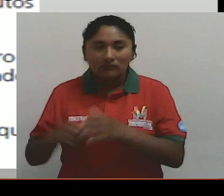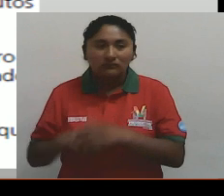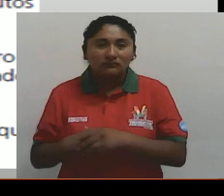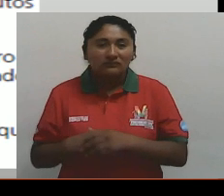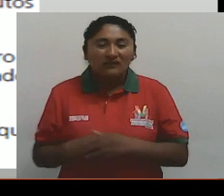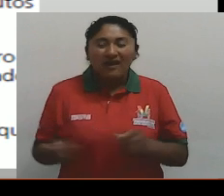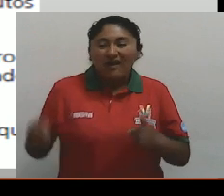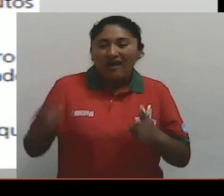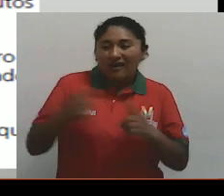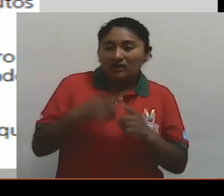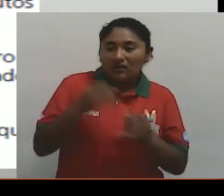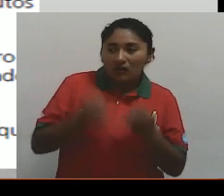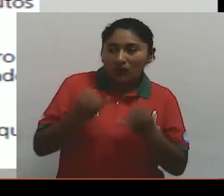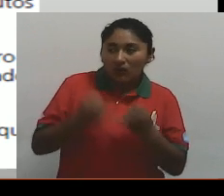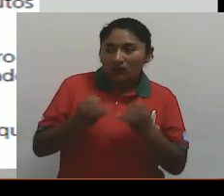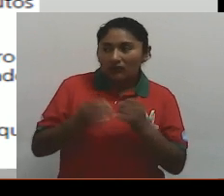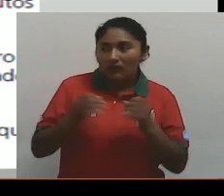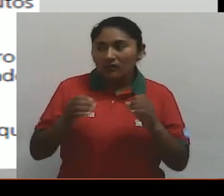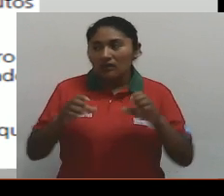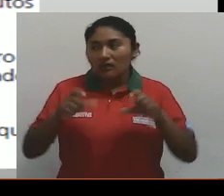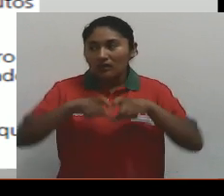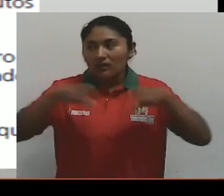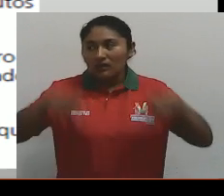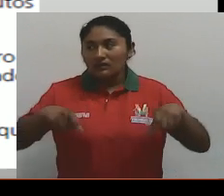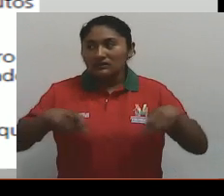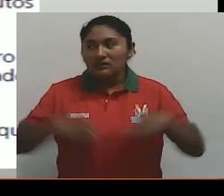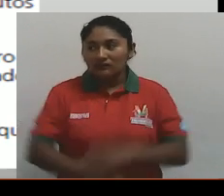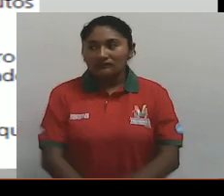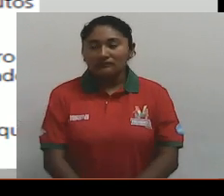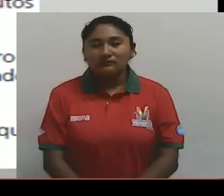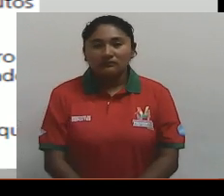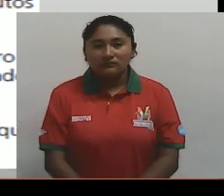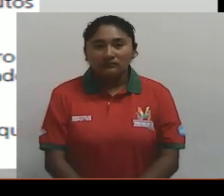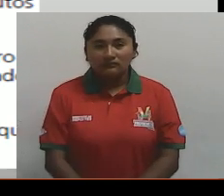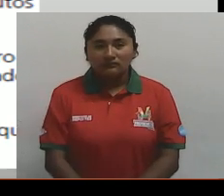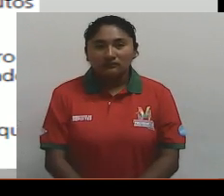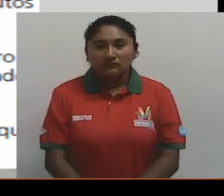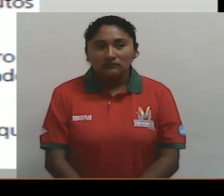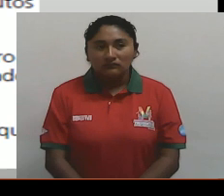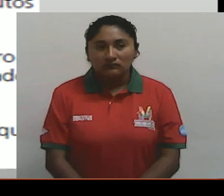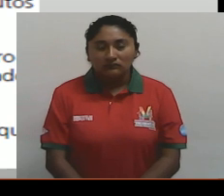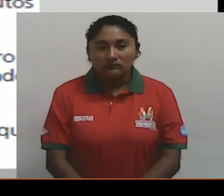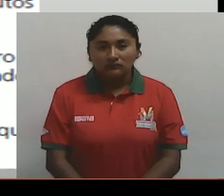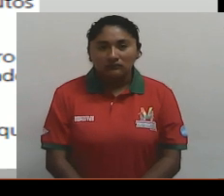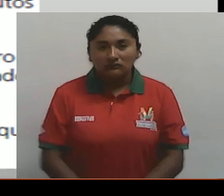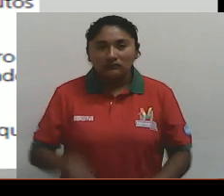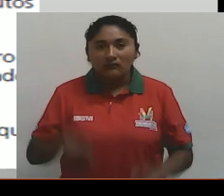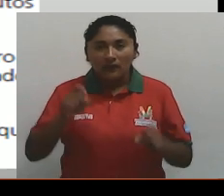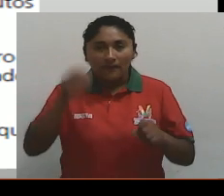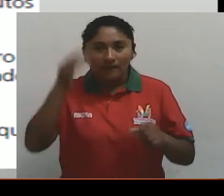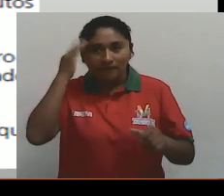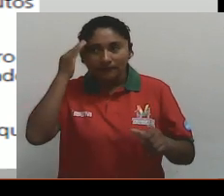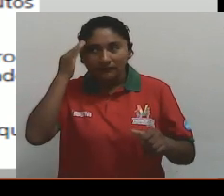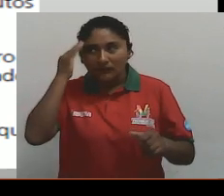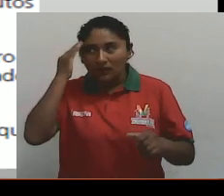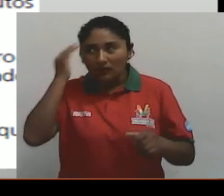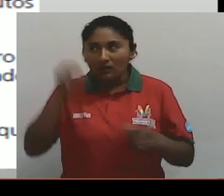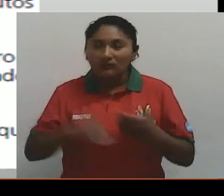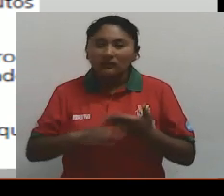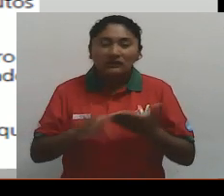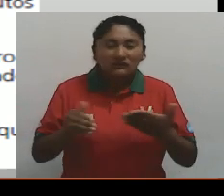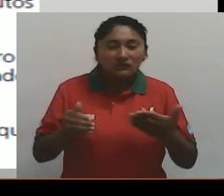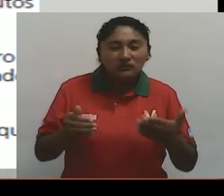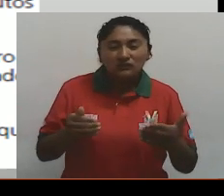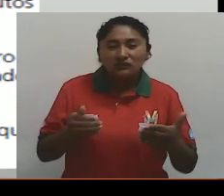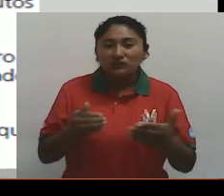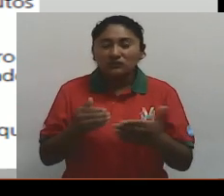de comenzar cada set, el entrenador debe presentar la formación inicial de su equipo en la ficha de posiciones o por medio del dispositivo electrónico,